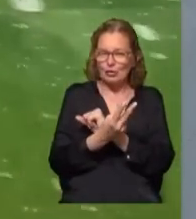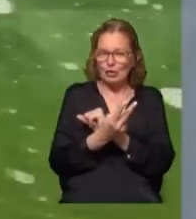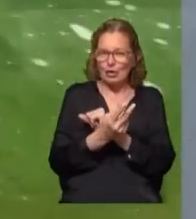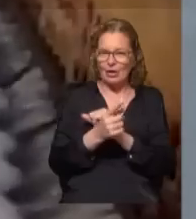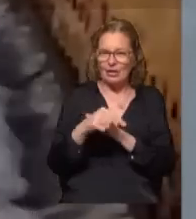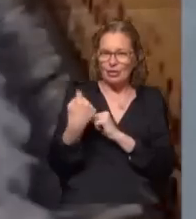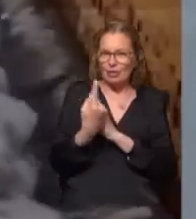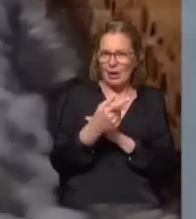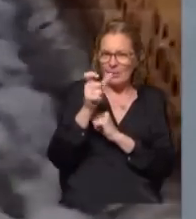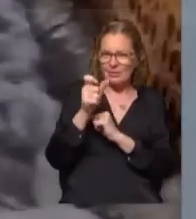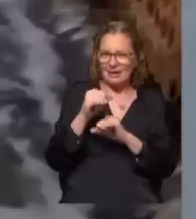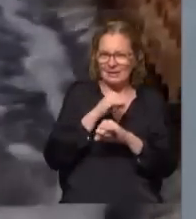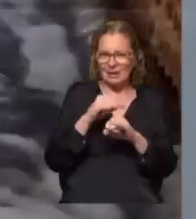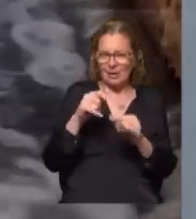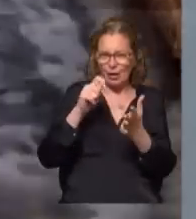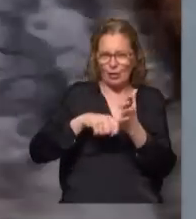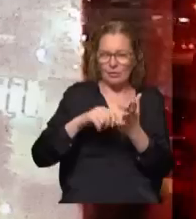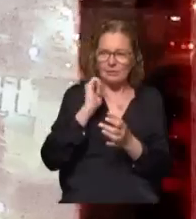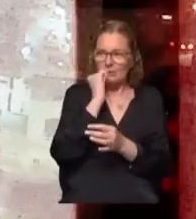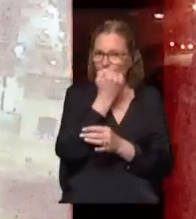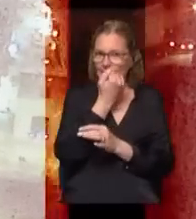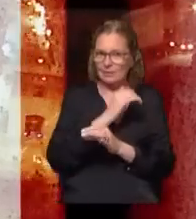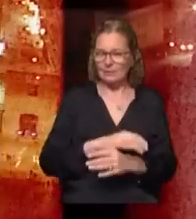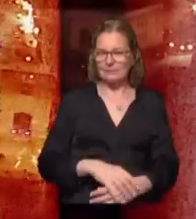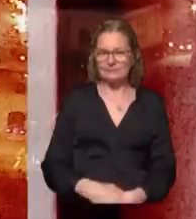ciudadano hay que terminar con los contratos